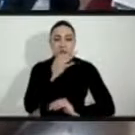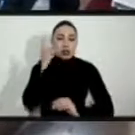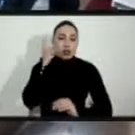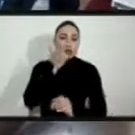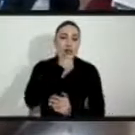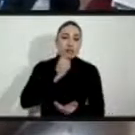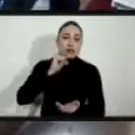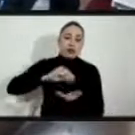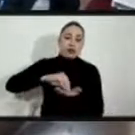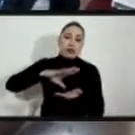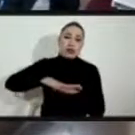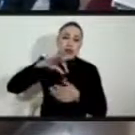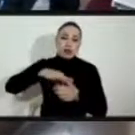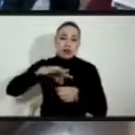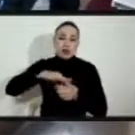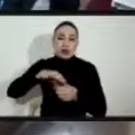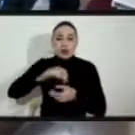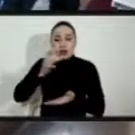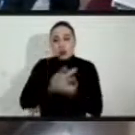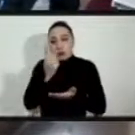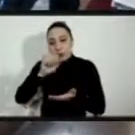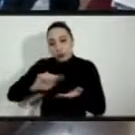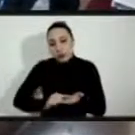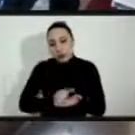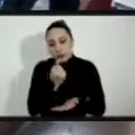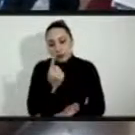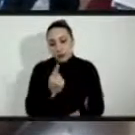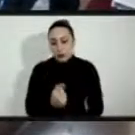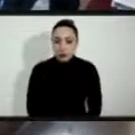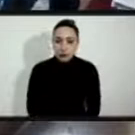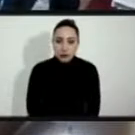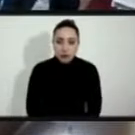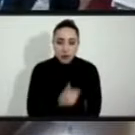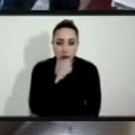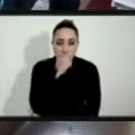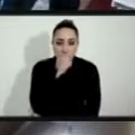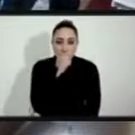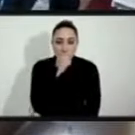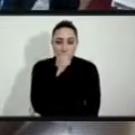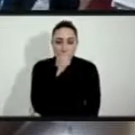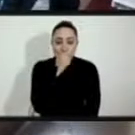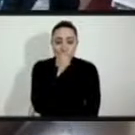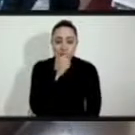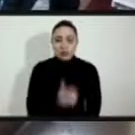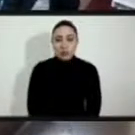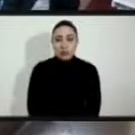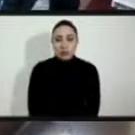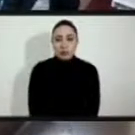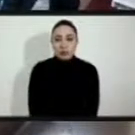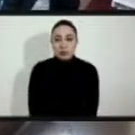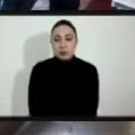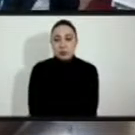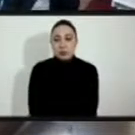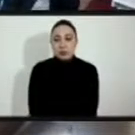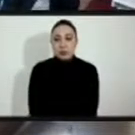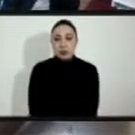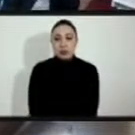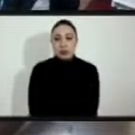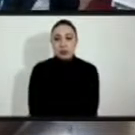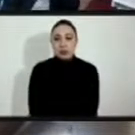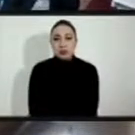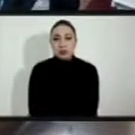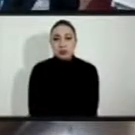la finalidad de recoger la votación nominal del dictamen en lo general y en lo particular en un solo acto.